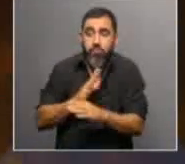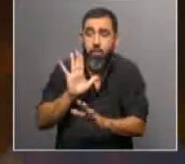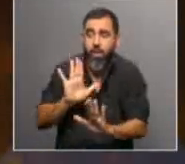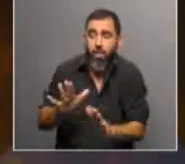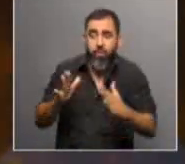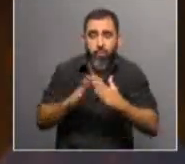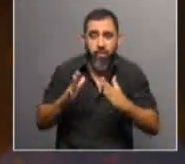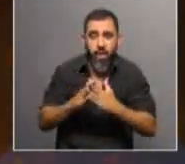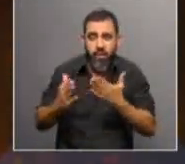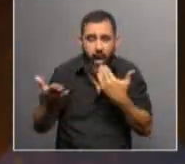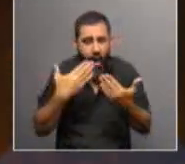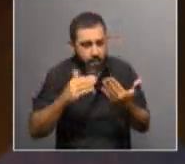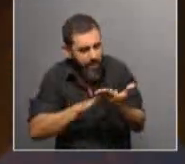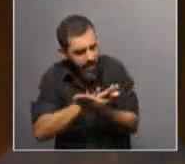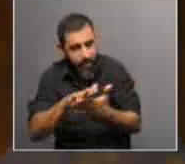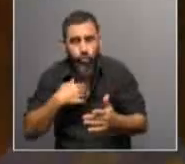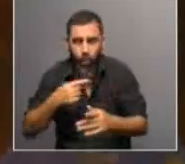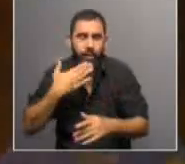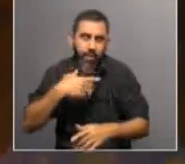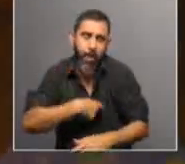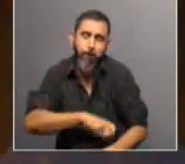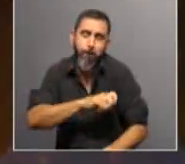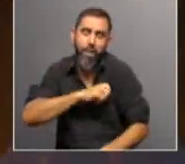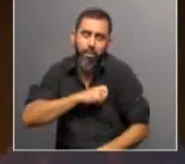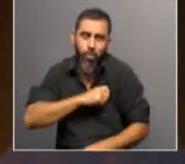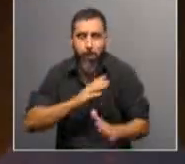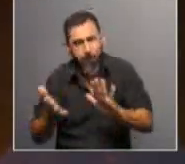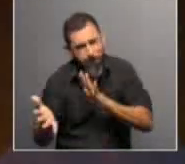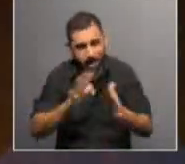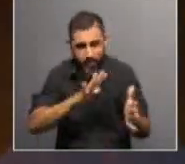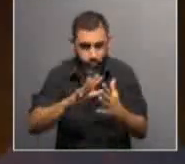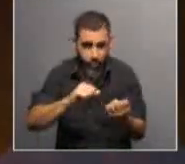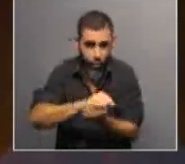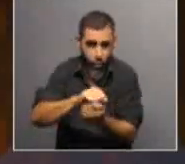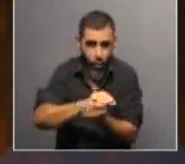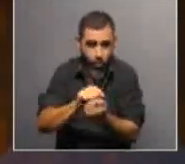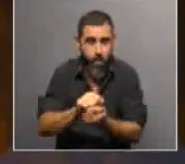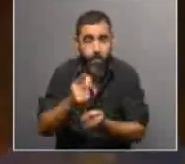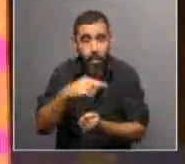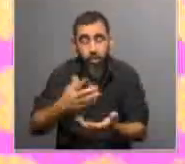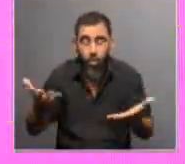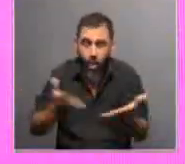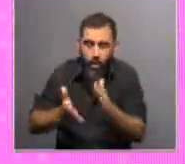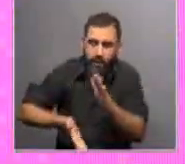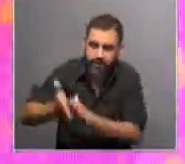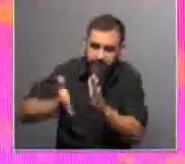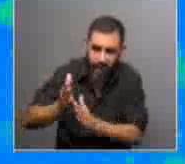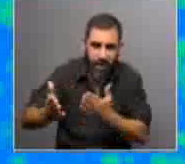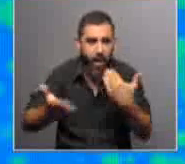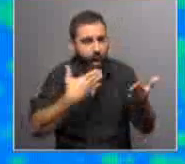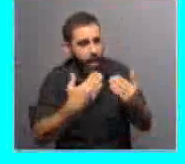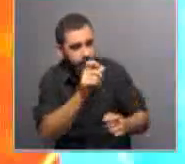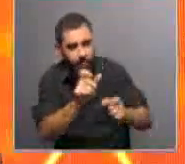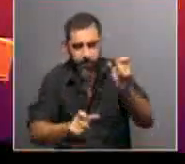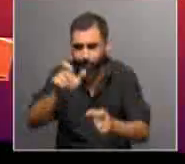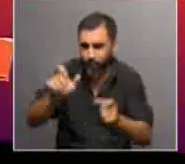no hablo con gente. Yo sé que mi español no es la mejor, ¿entendés? Pero ahora yo sale, yo hablo con gente,